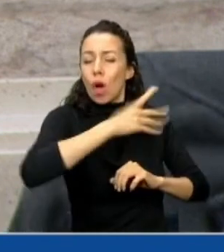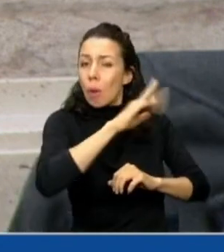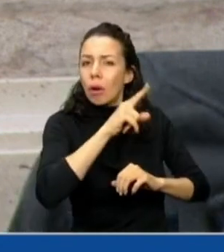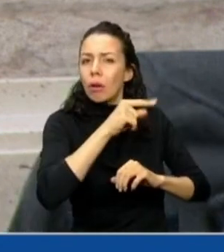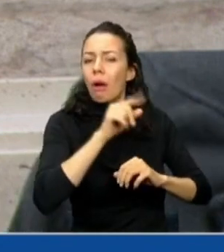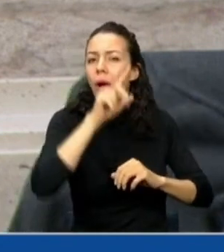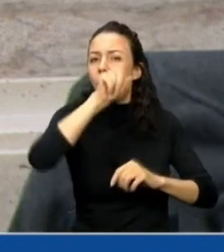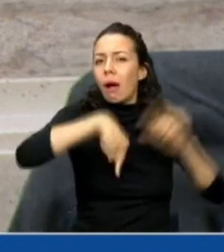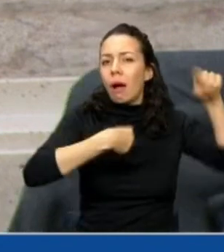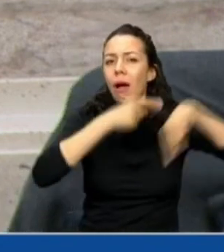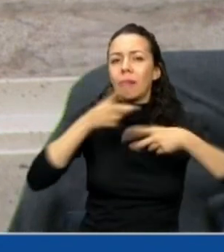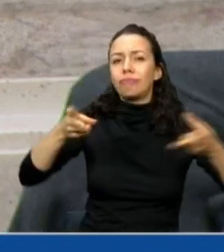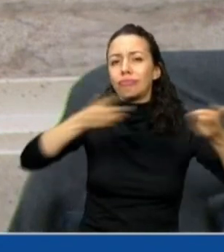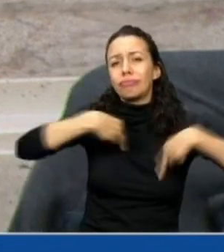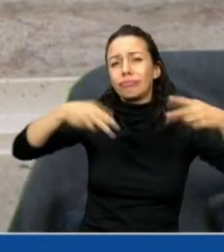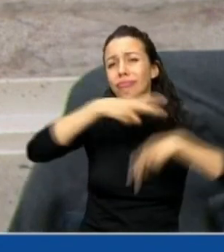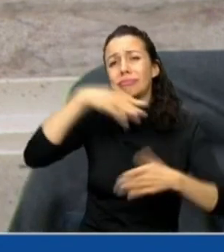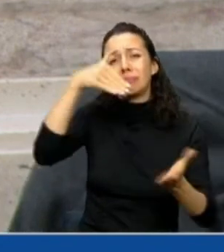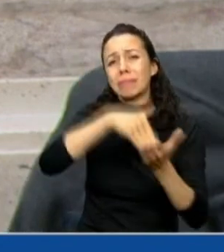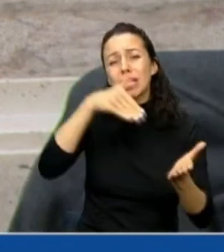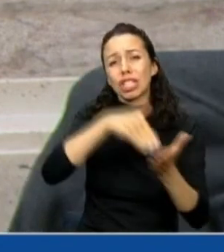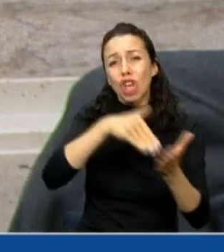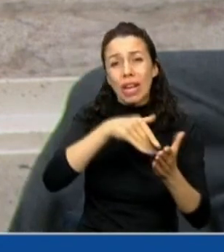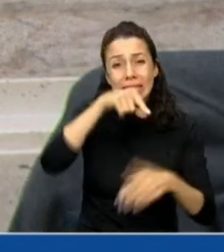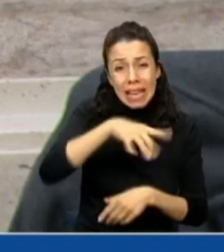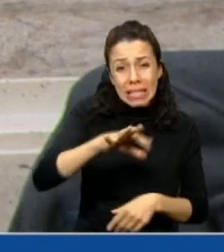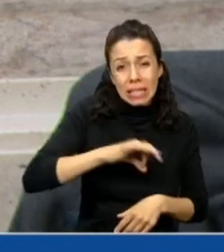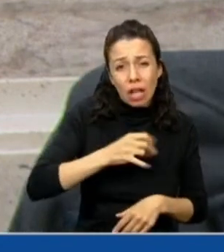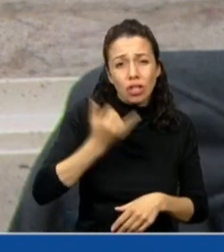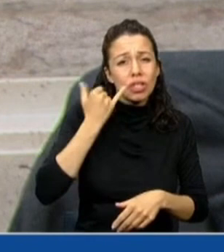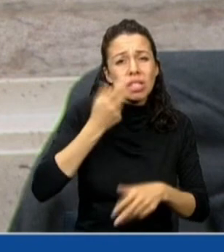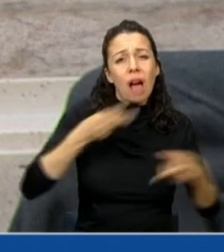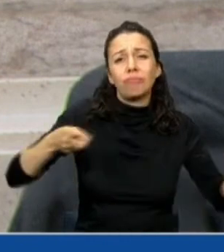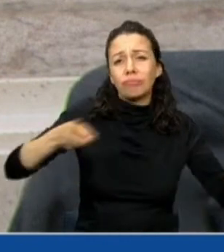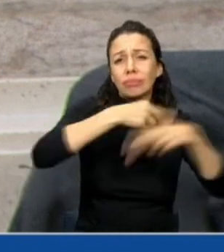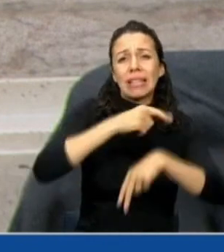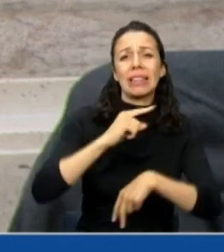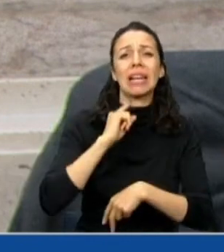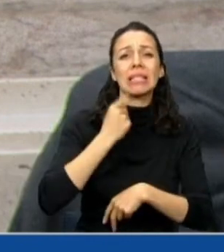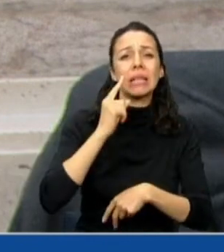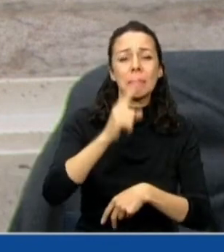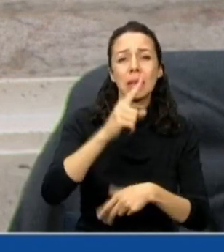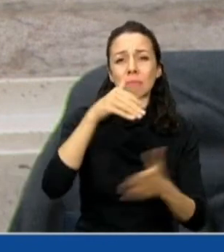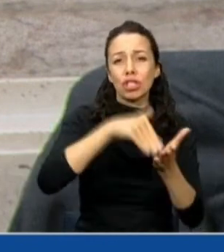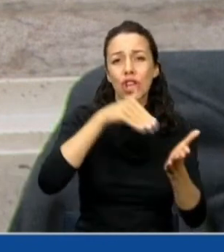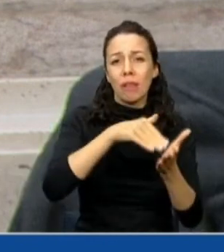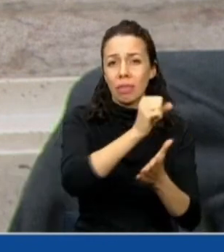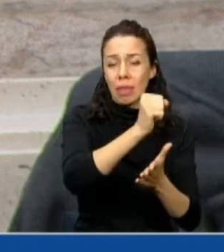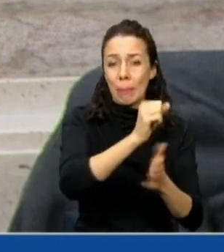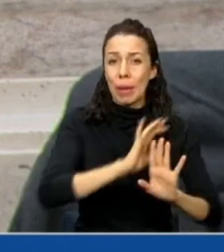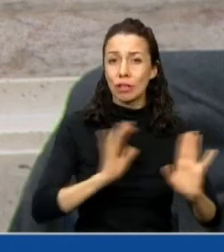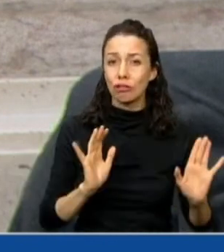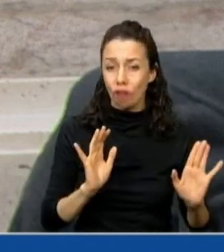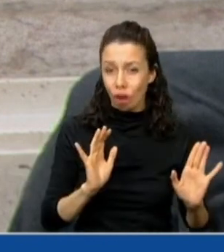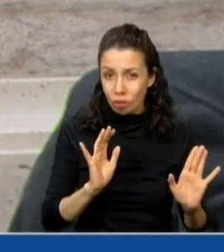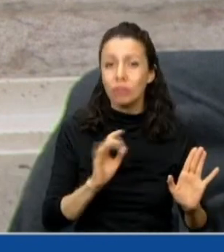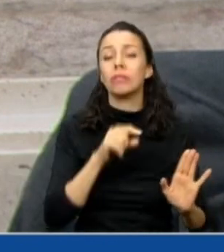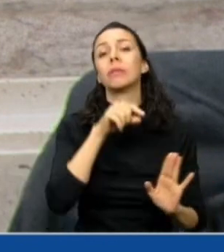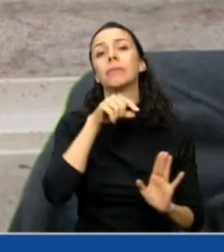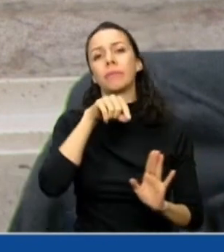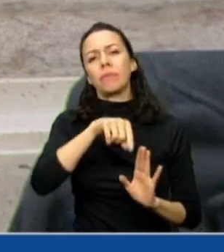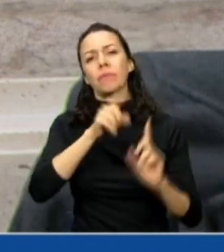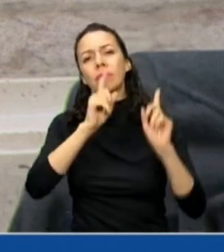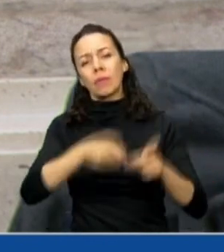ganando millones. Este año solamente ha facturado más de 13.000 millones de pesos. Pero aún así interviene